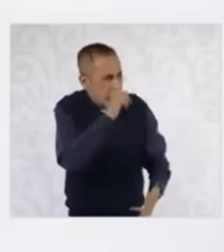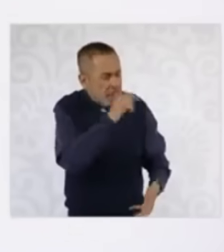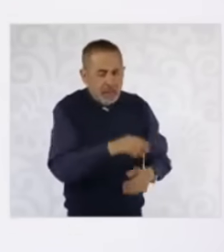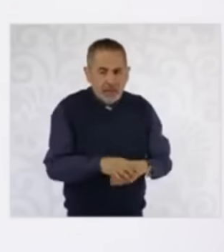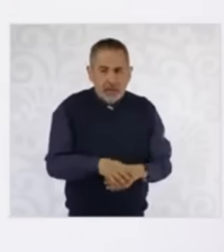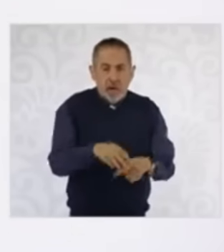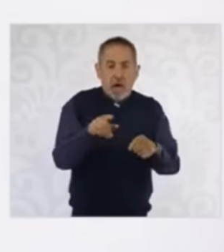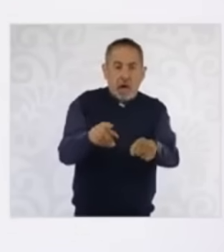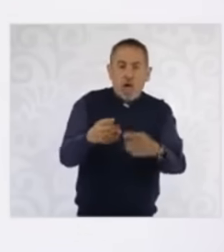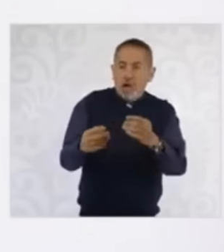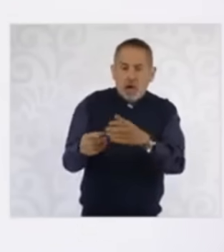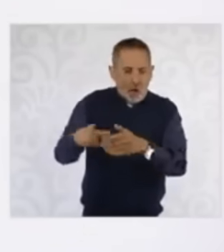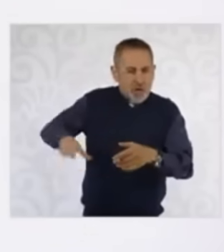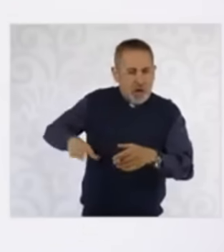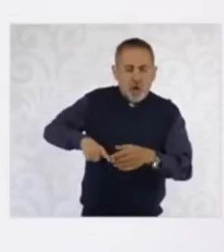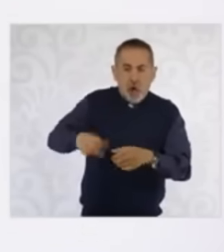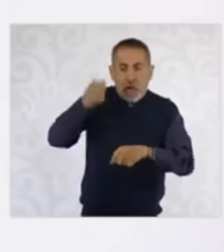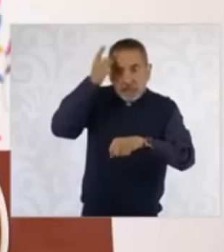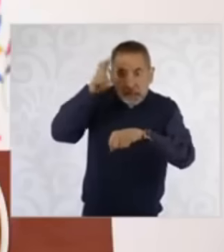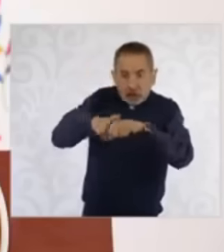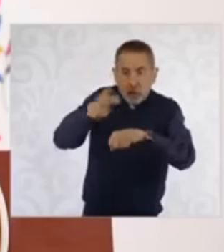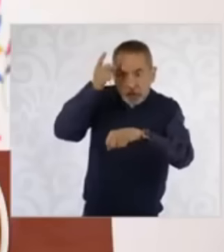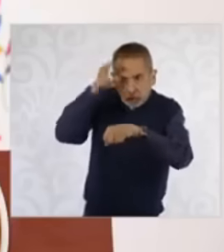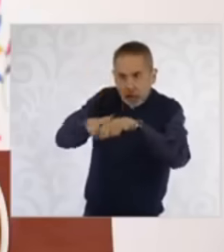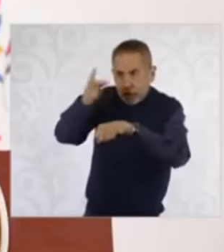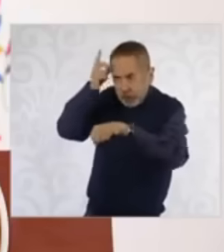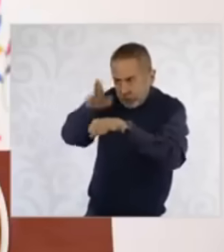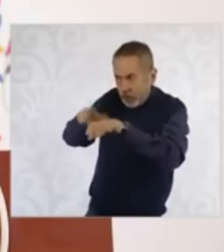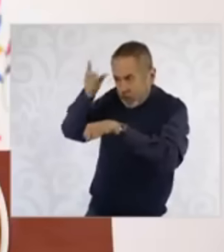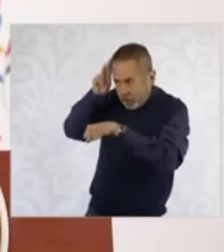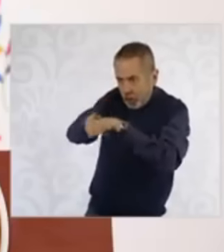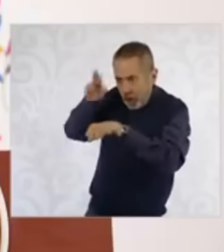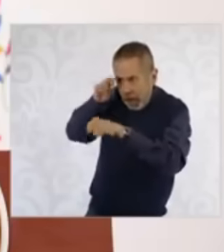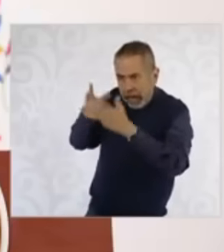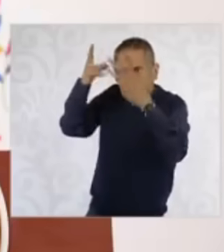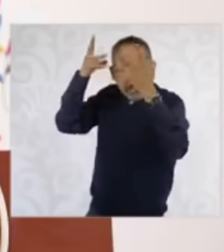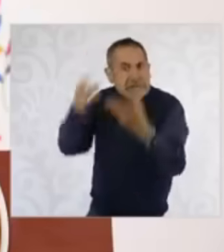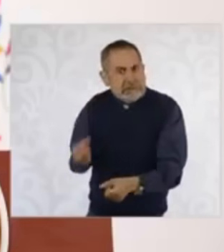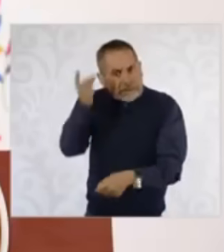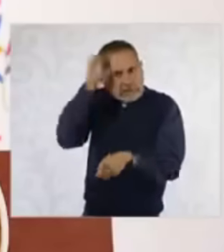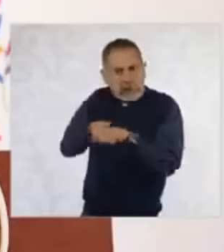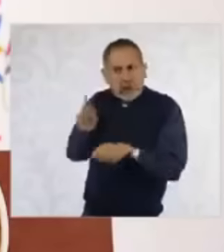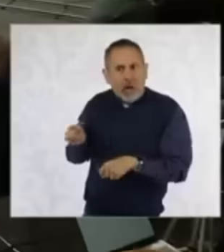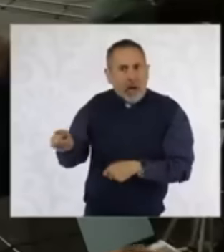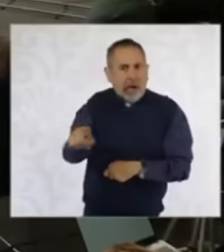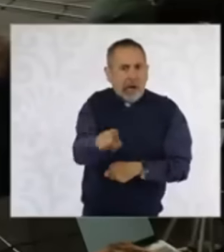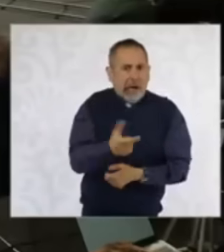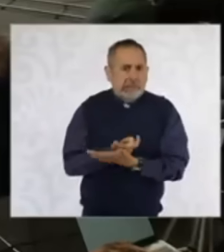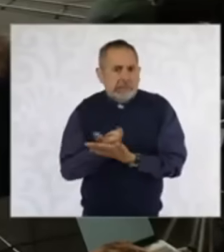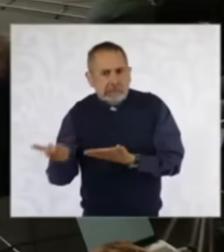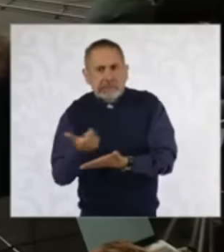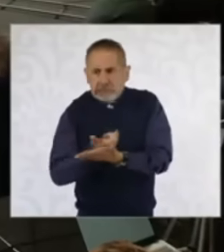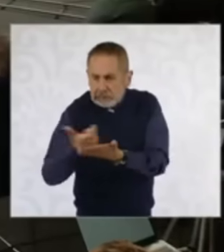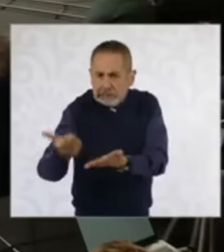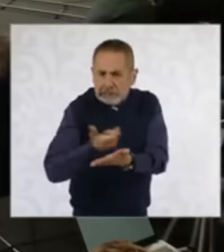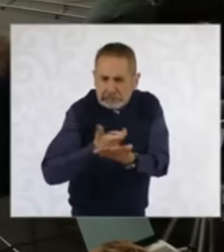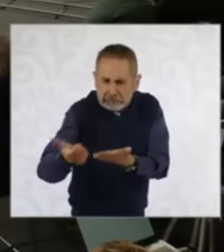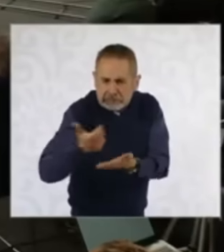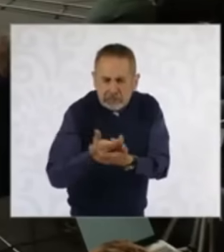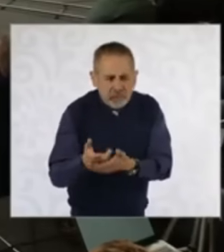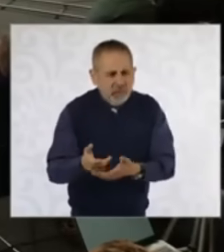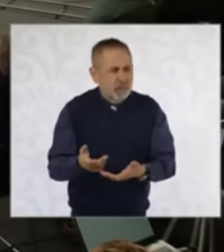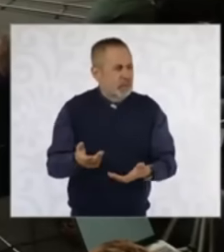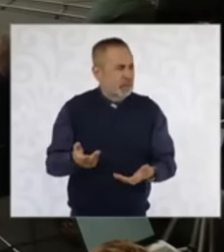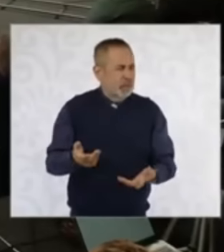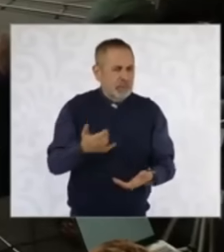toman en cuenta para calcular ese aumento. Porque no es nomás así de que, ¡ah! Pues le vamos a subir tanto y ya. En el pastel. Hay todo un